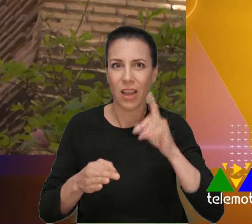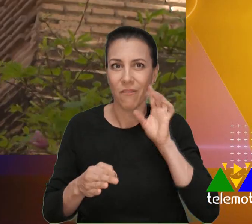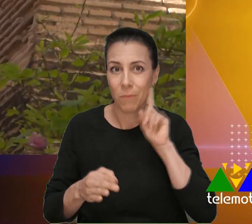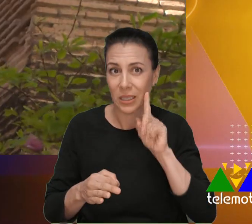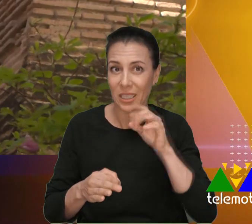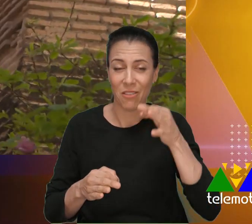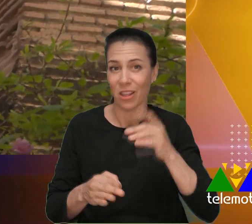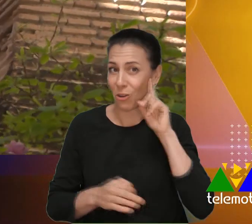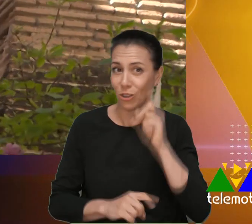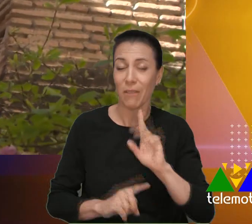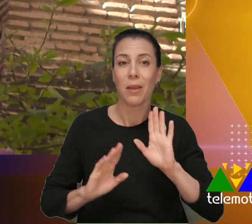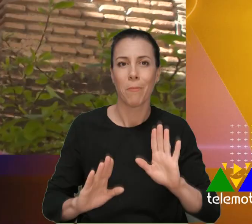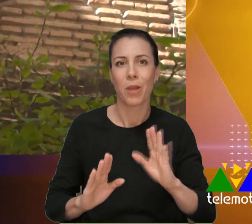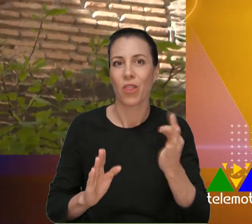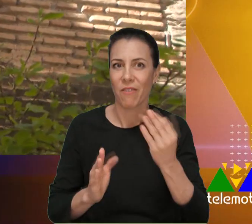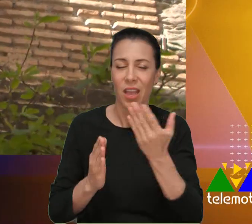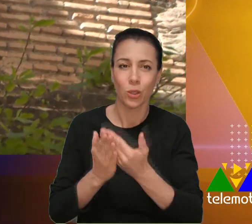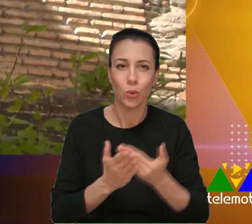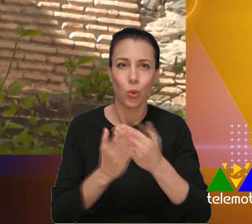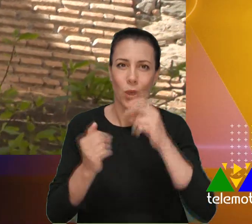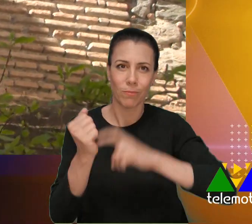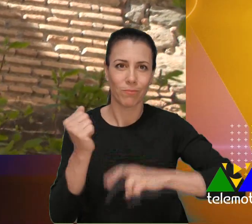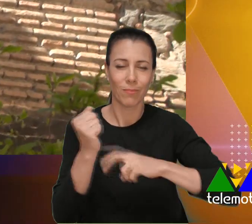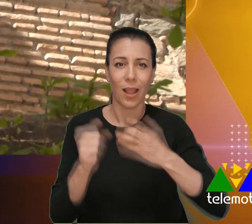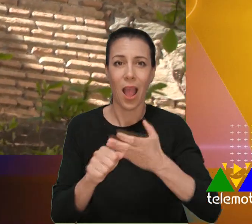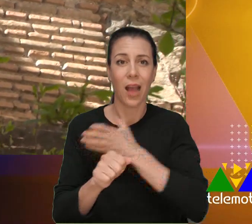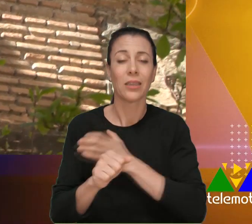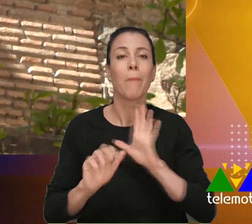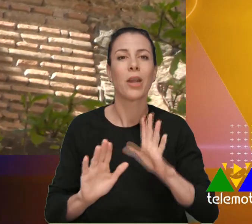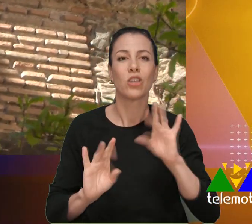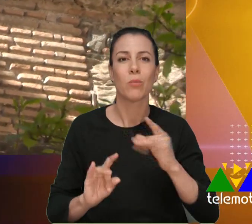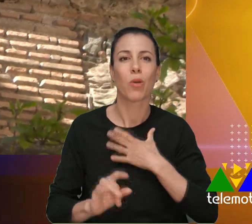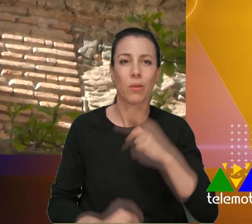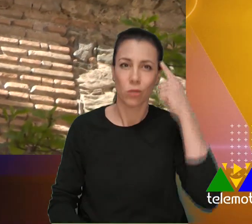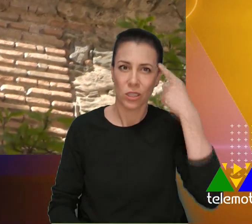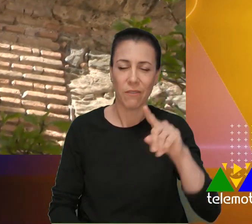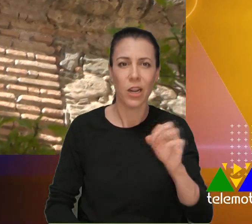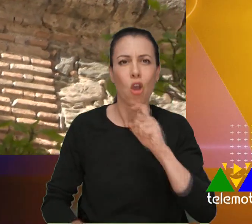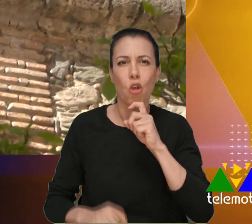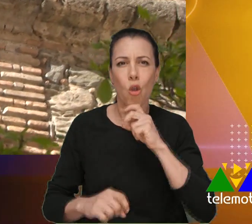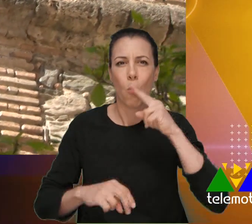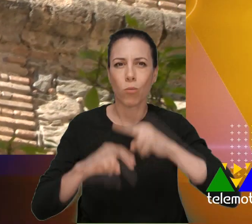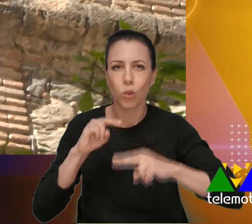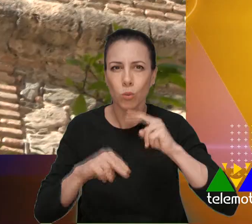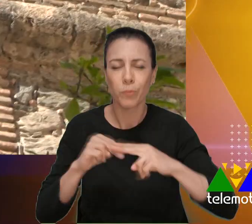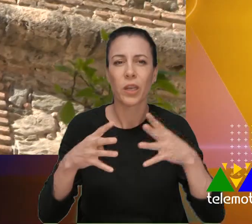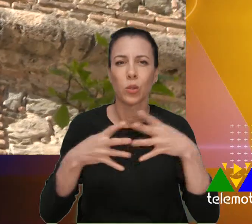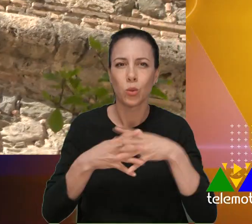pero sí que podemos ver indudablemente la estructura de cómo se hacía un